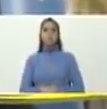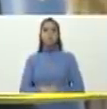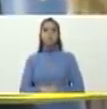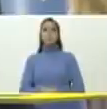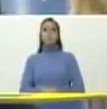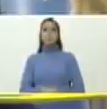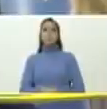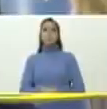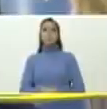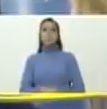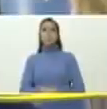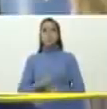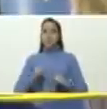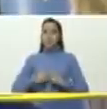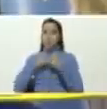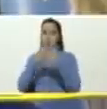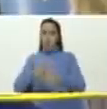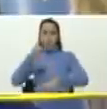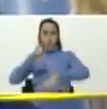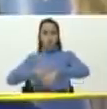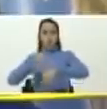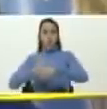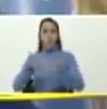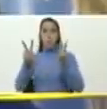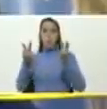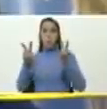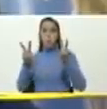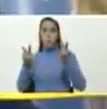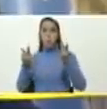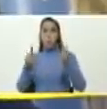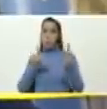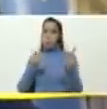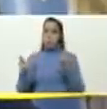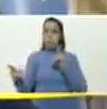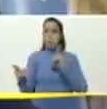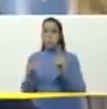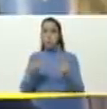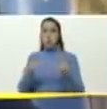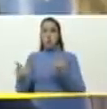en función de iniciar una nueva etapa de diálogo,